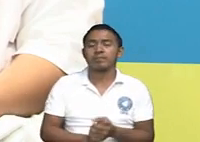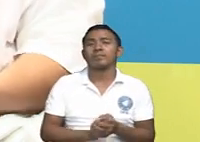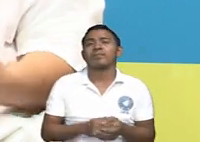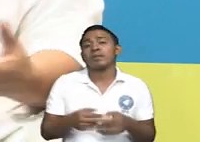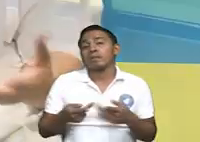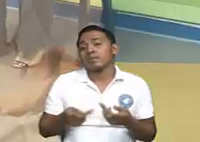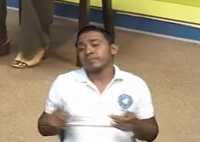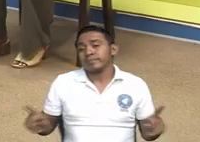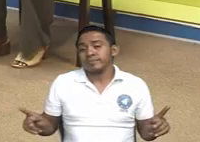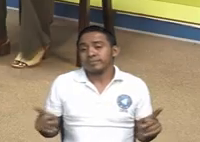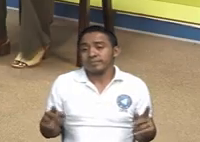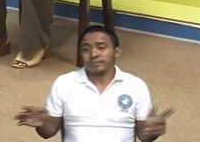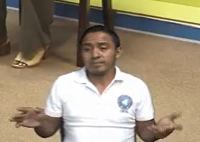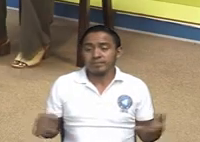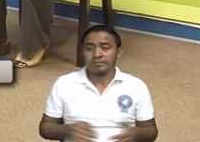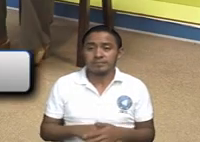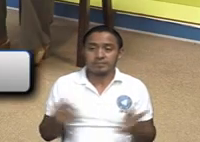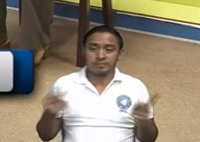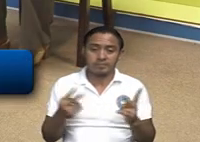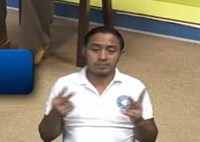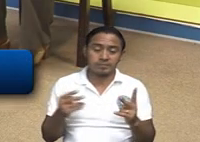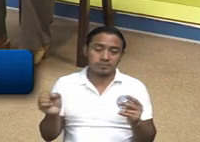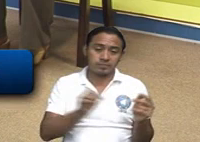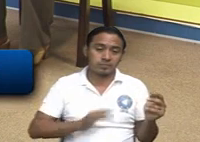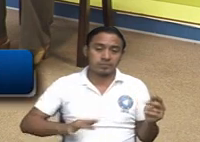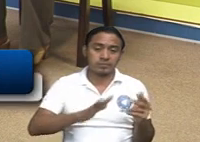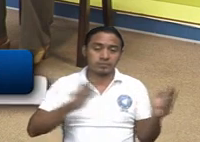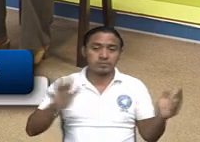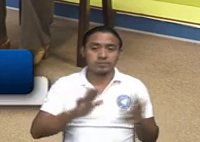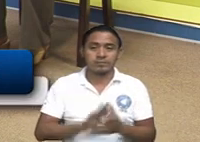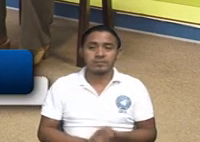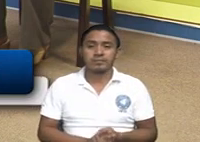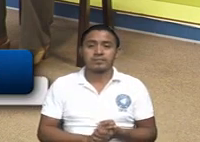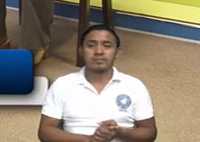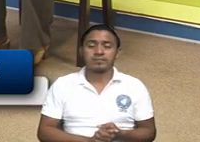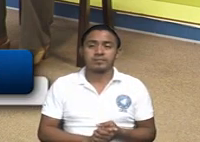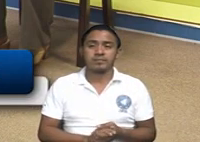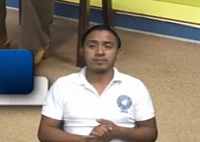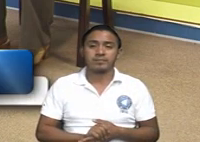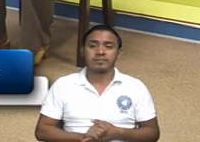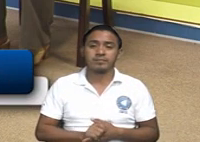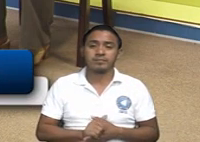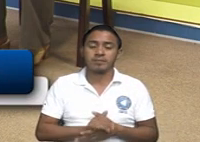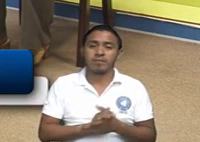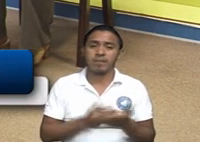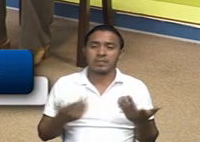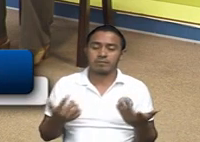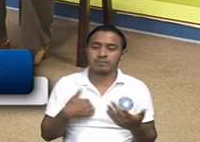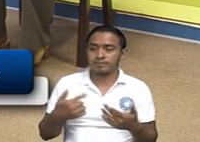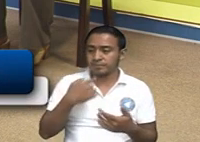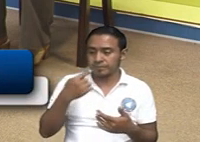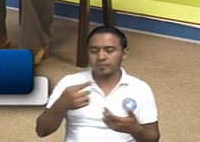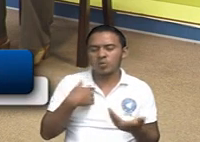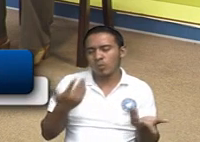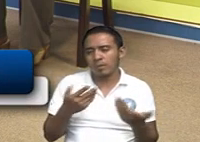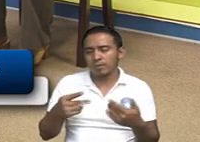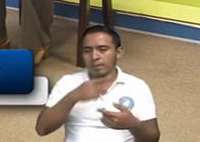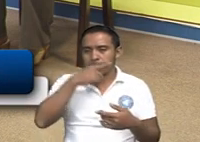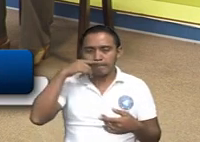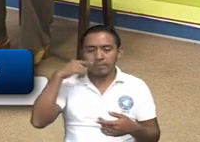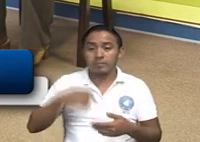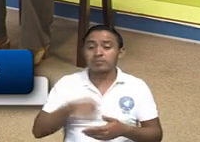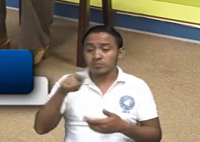seres que vivimos aquí, lo que tendríamos es que, ¿qué les digo yo a los padres?